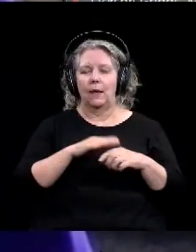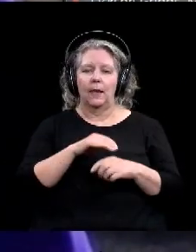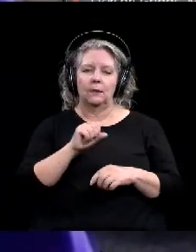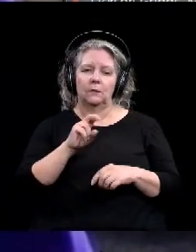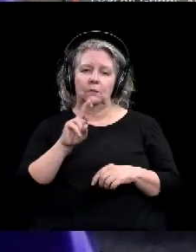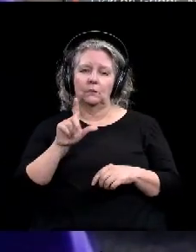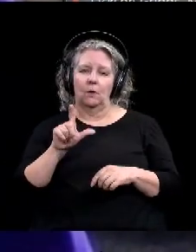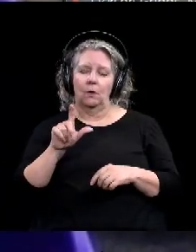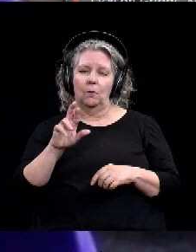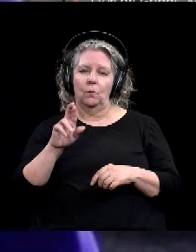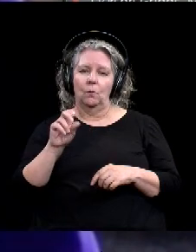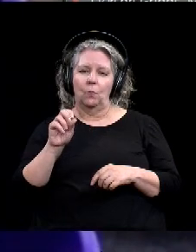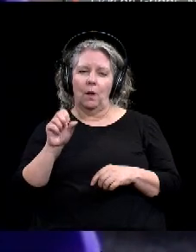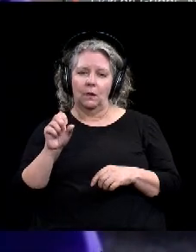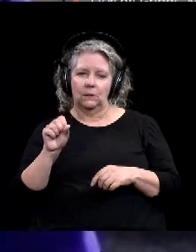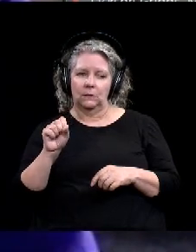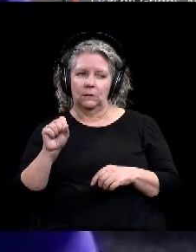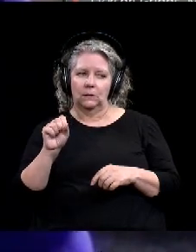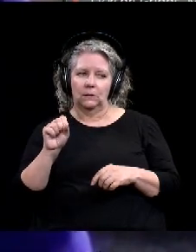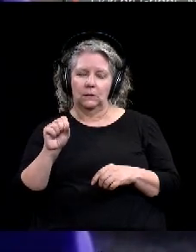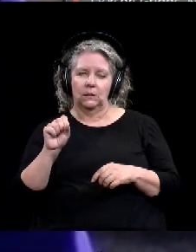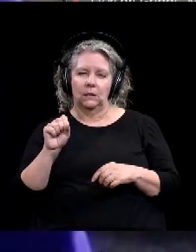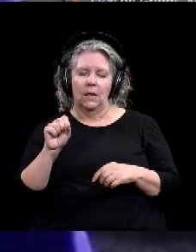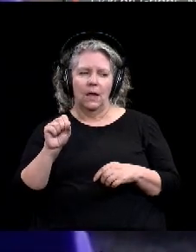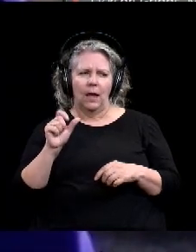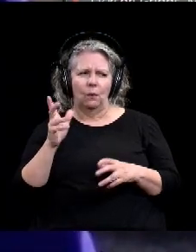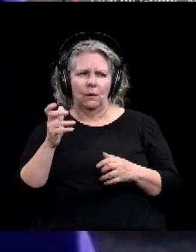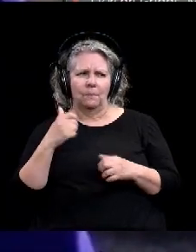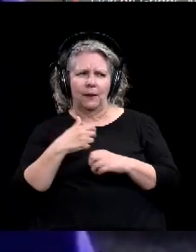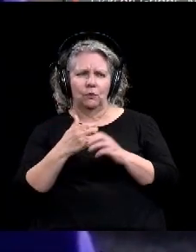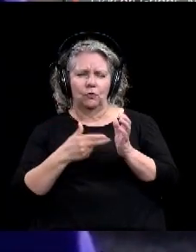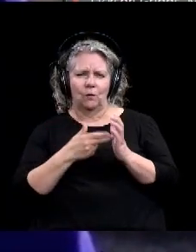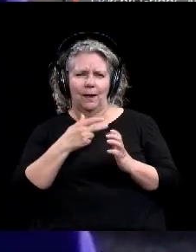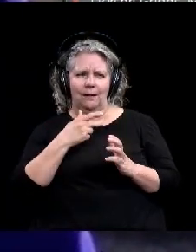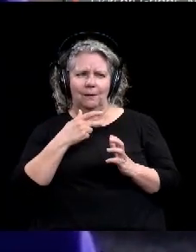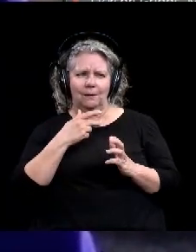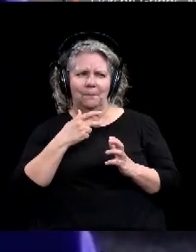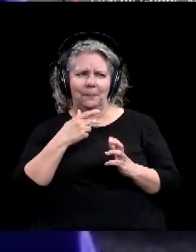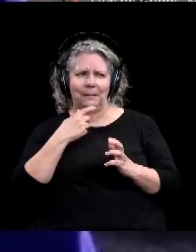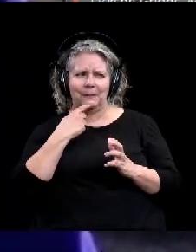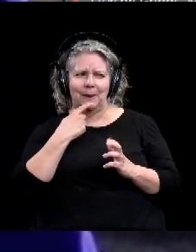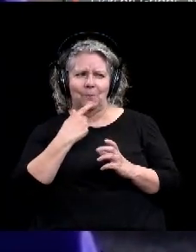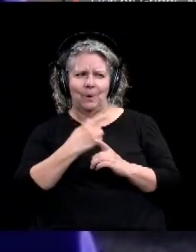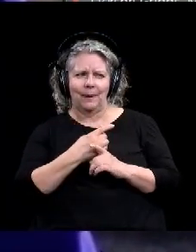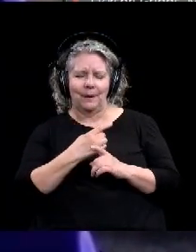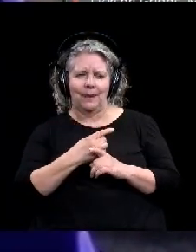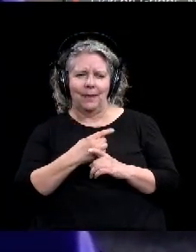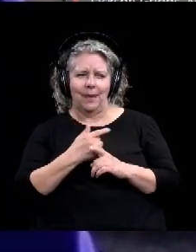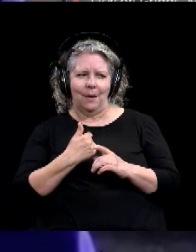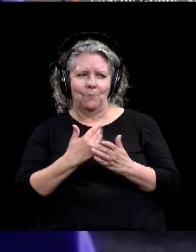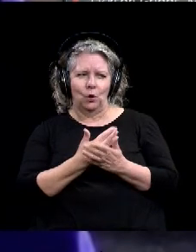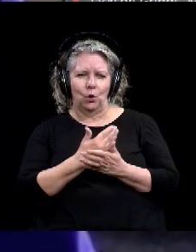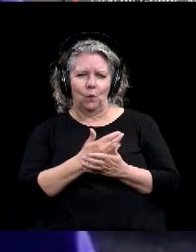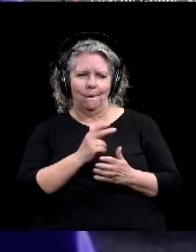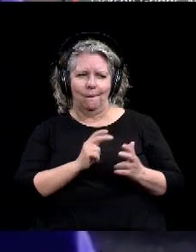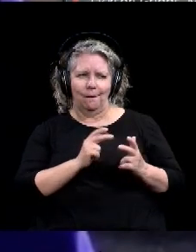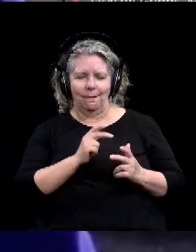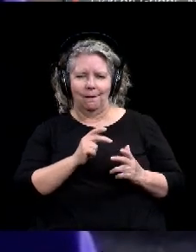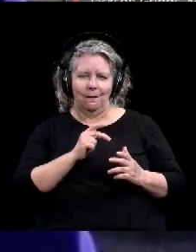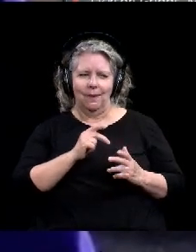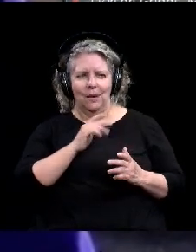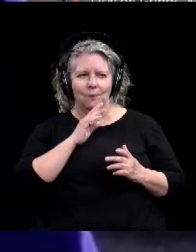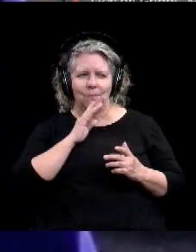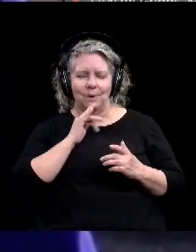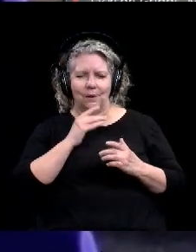sobre si quiero estar segura que lo estoy diciendo bien en el centro de ancianos